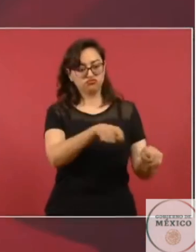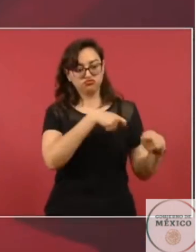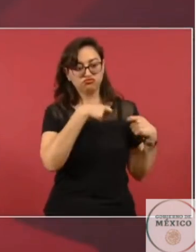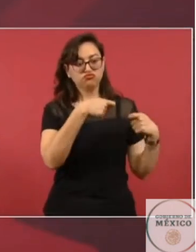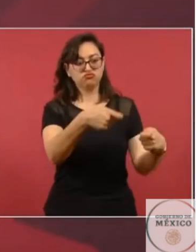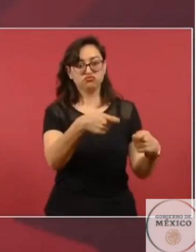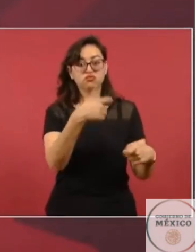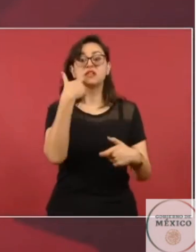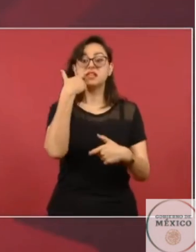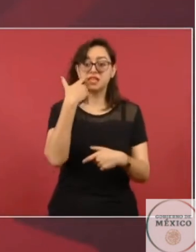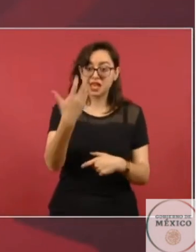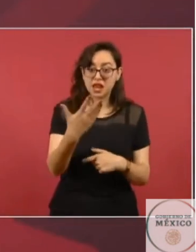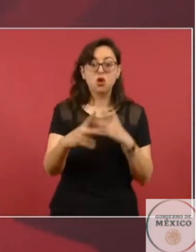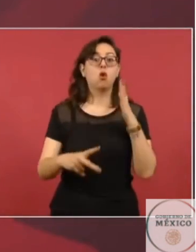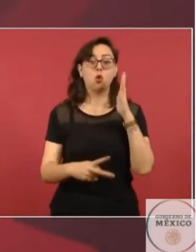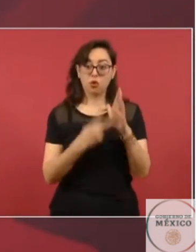convocan,